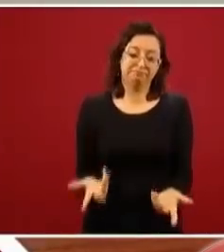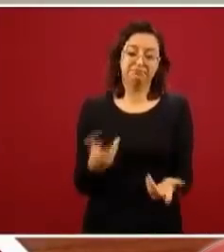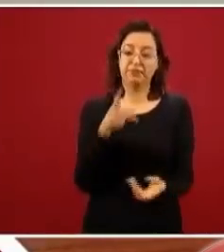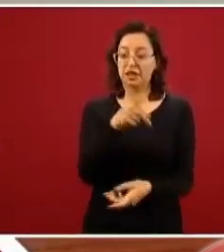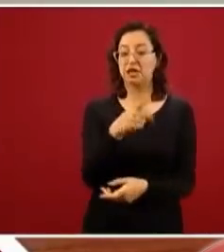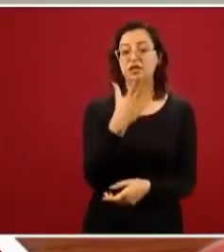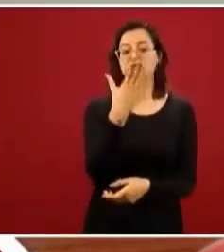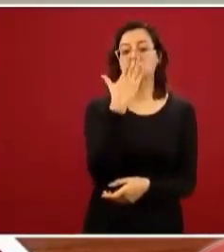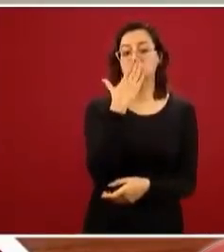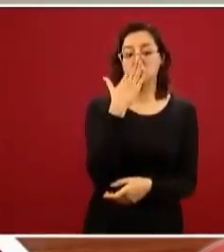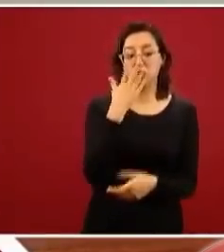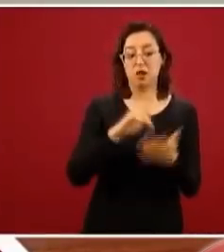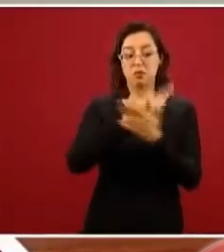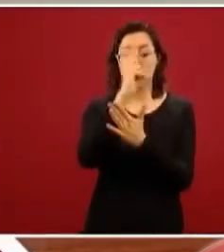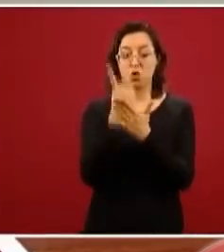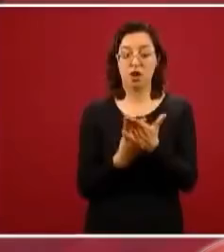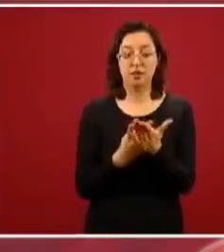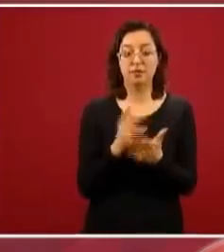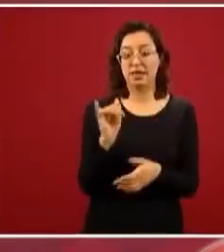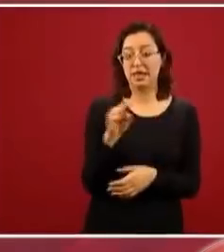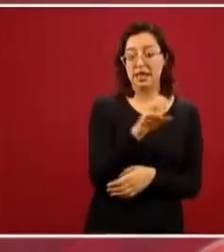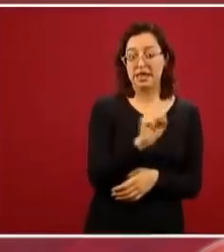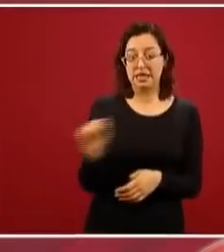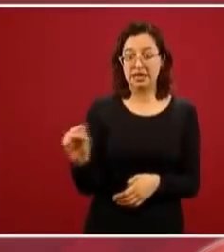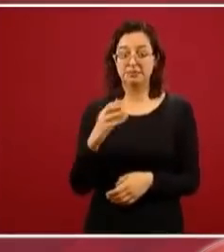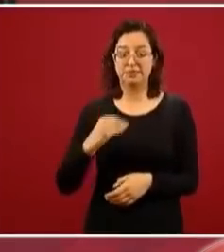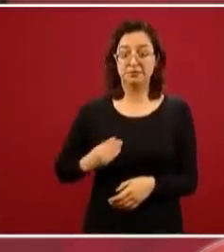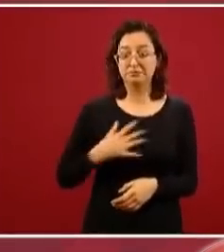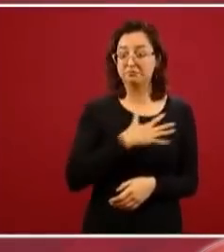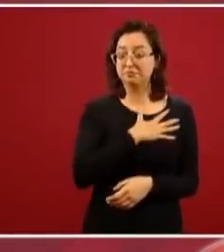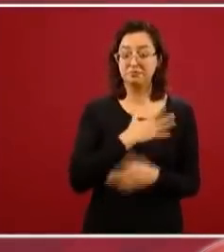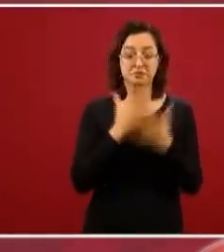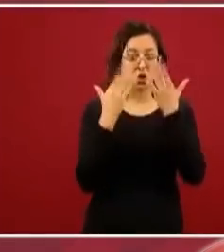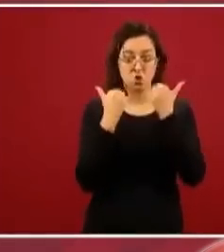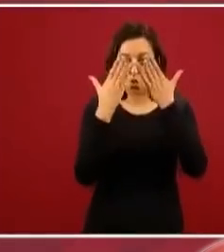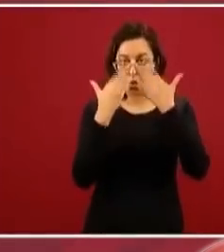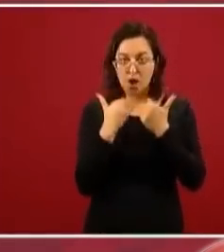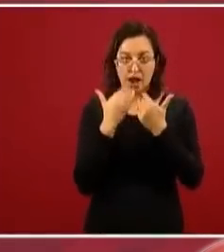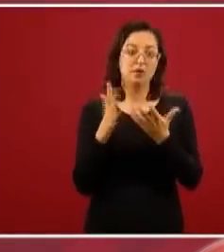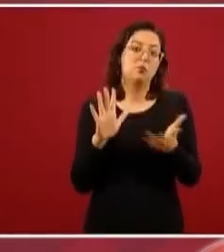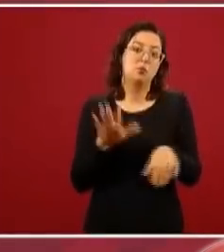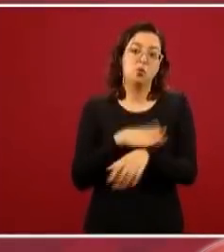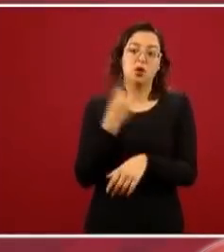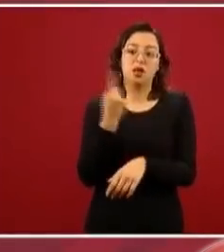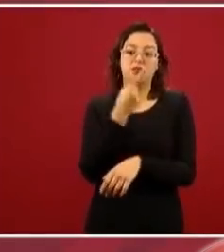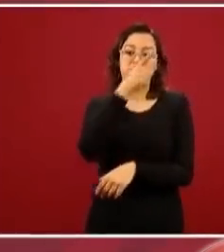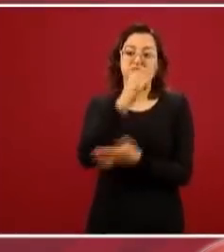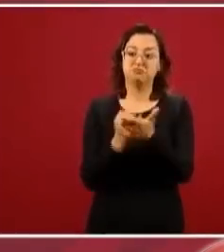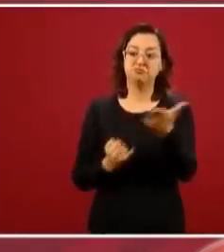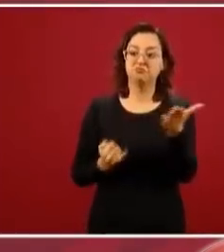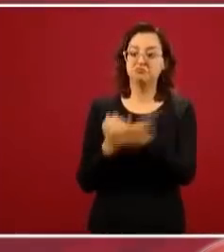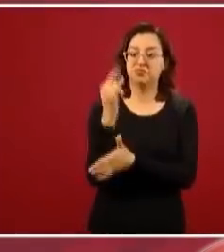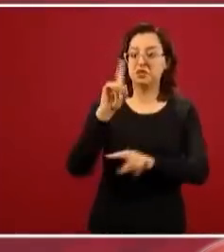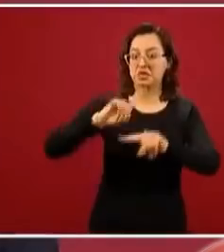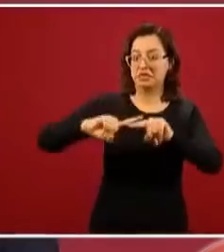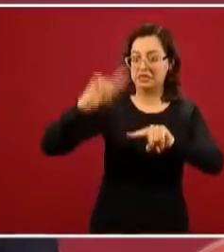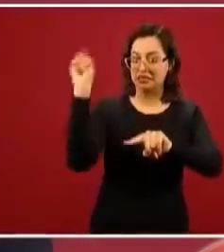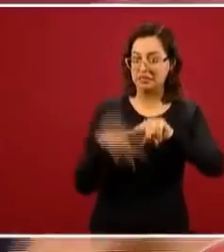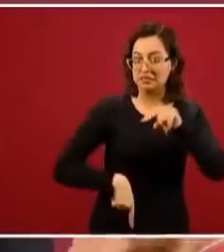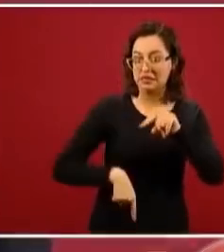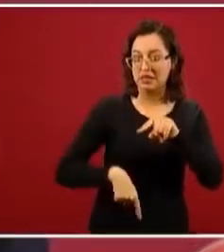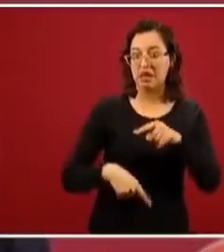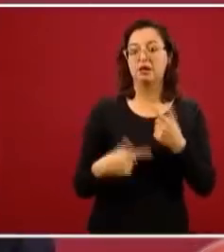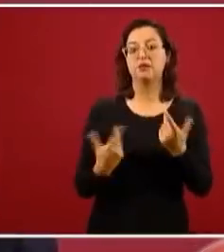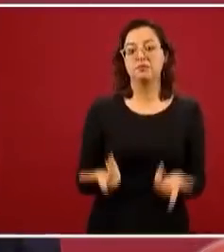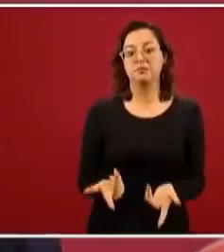Sonora no existe el programa IMSS Bienestar desde hace varios años, pues que se tomó una decisión de llevárselo a los servicios de salud